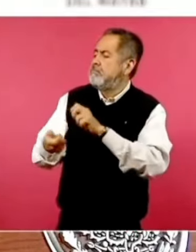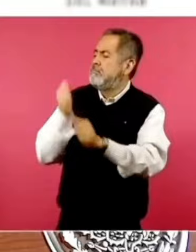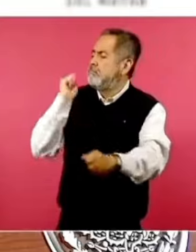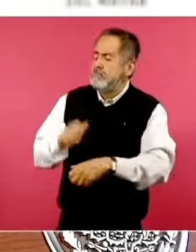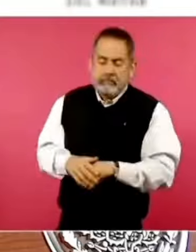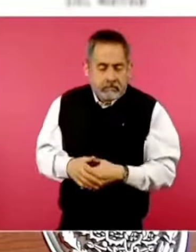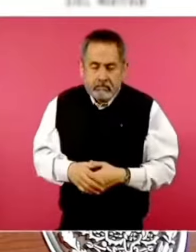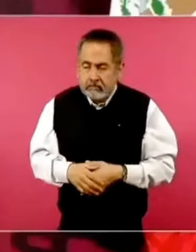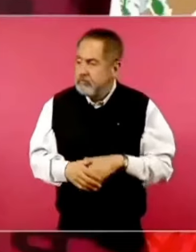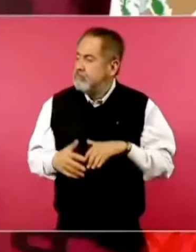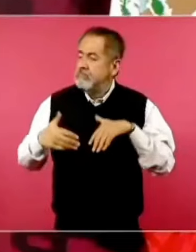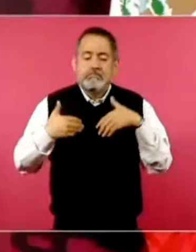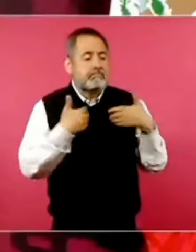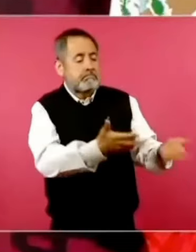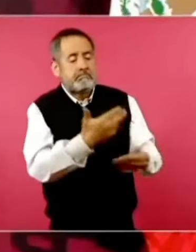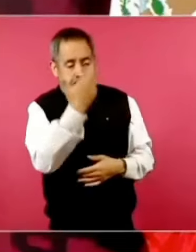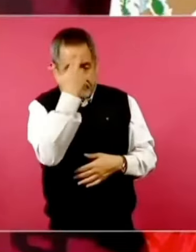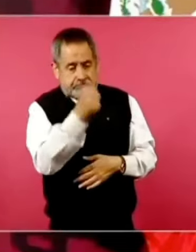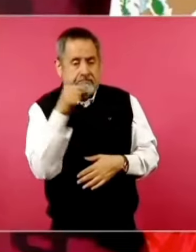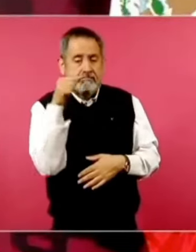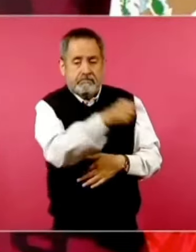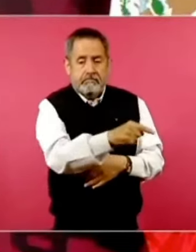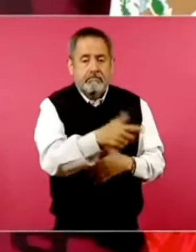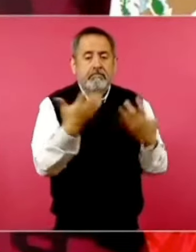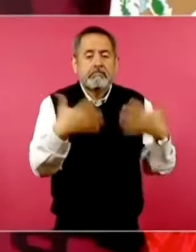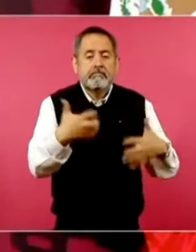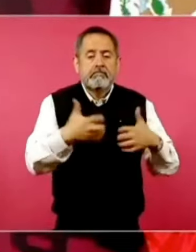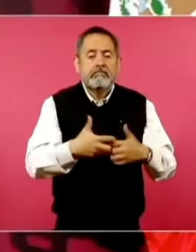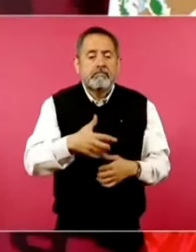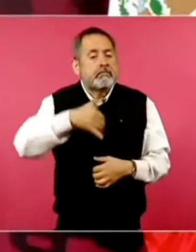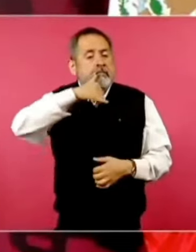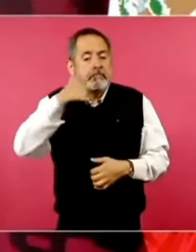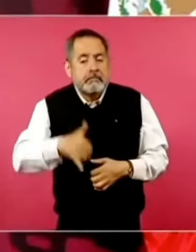la razón a una empresa